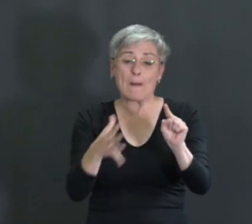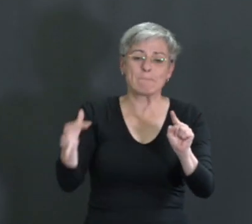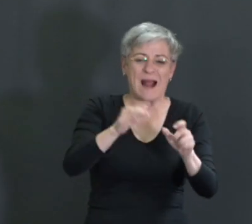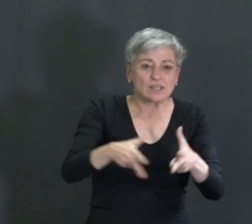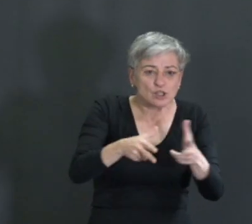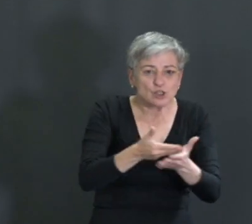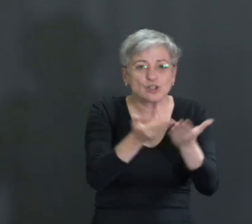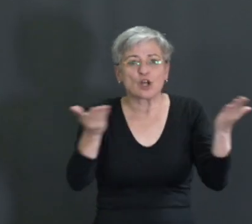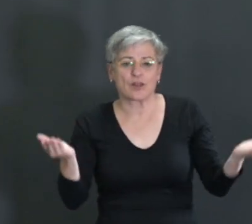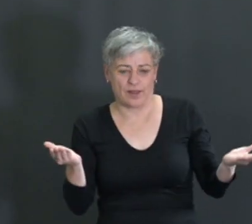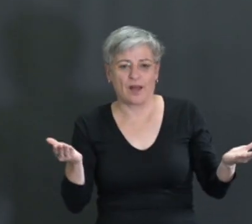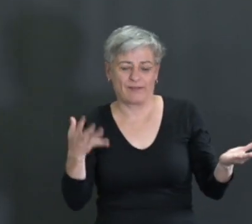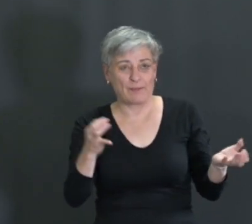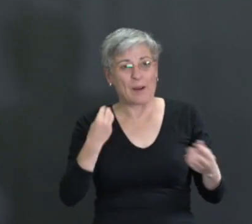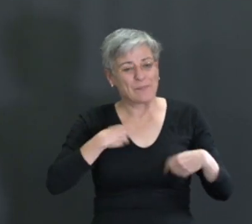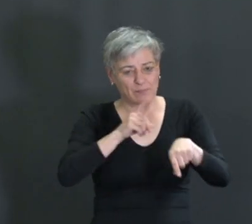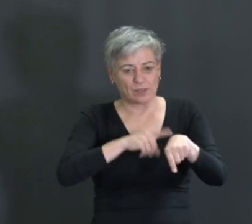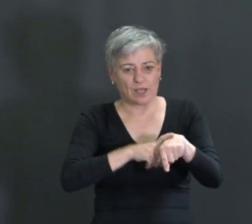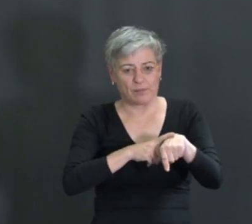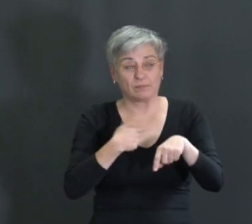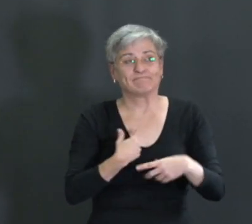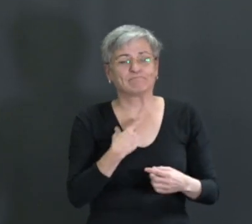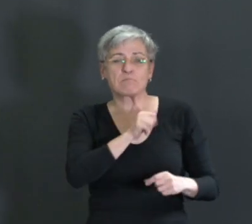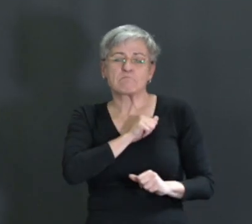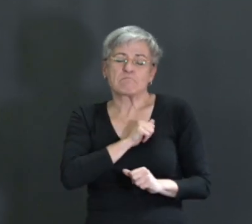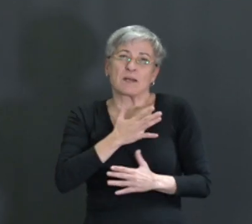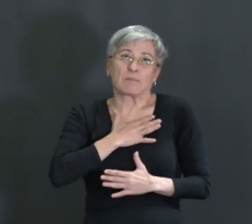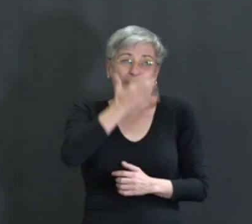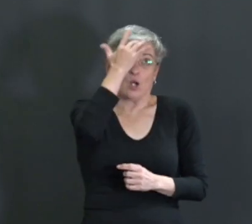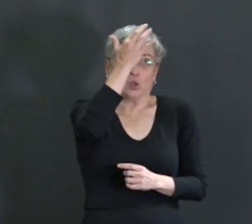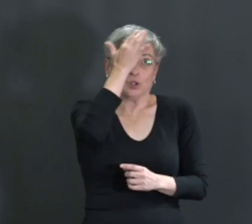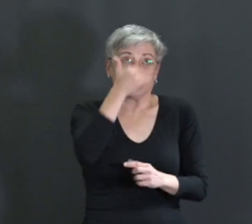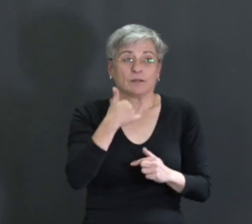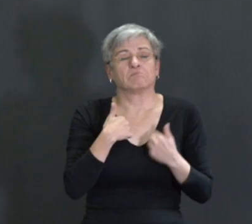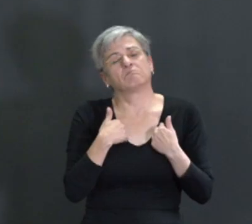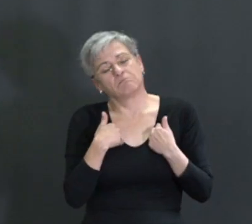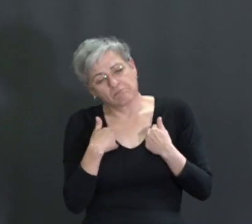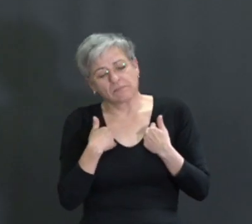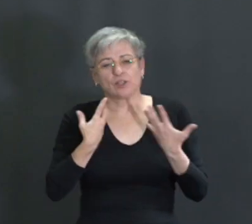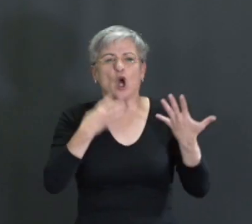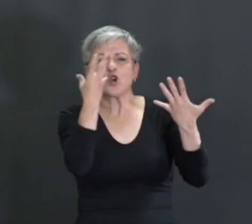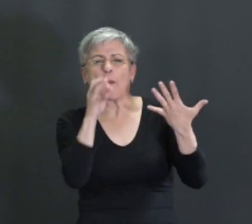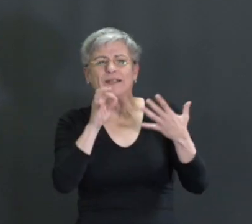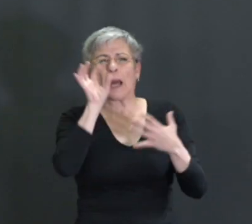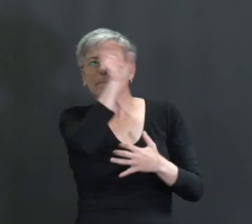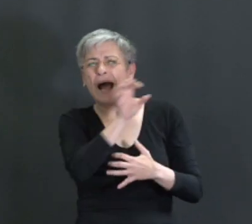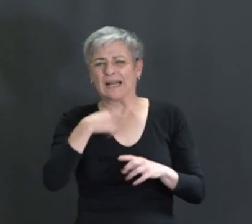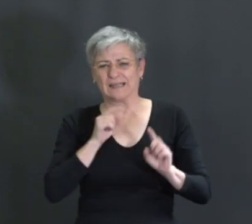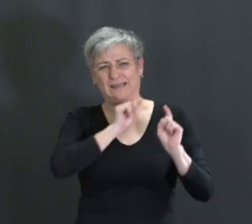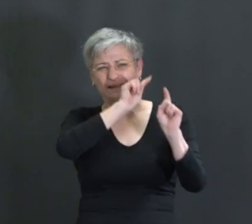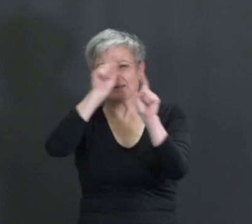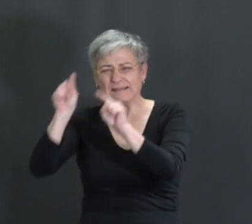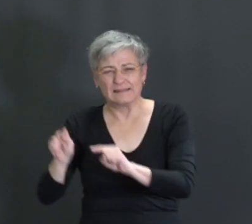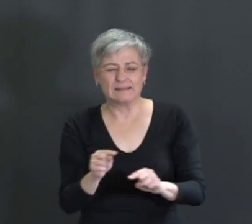carta a los Reyes Magos. En España vamos muy bien, habré visitado más de 90 países y